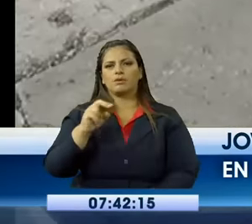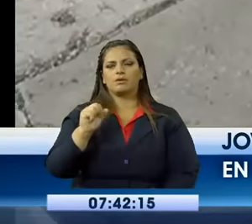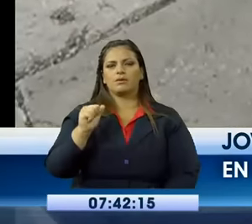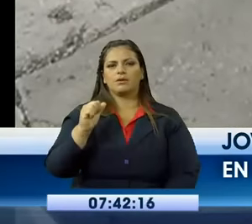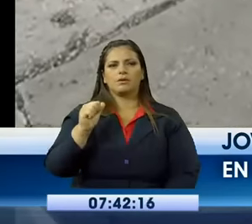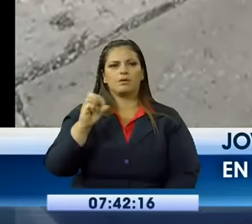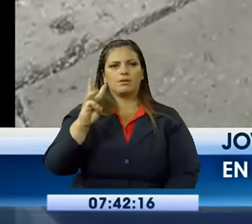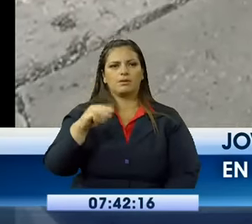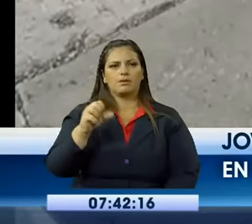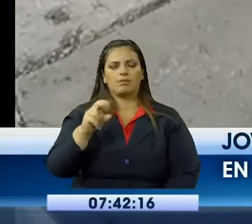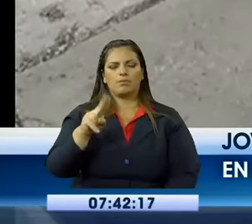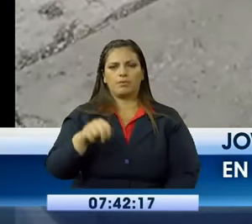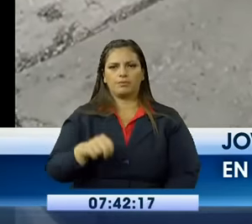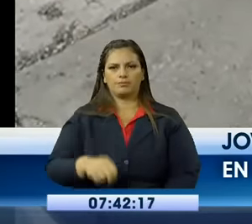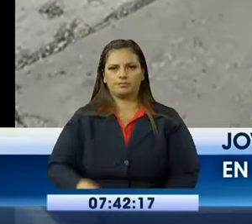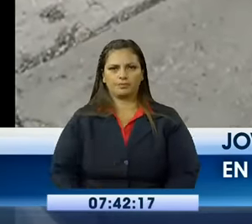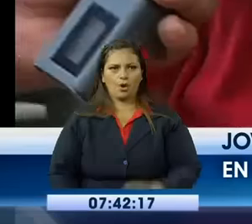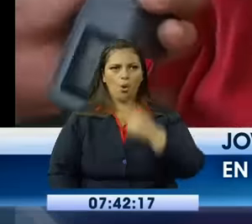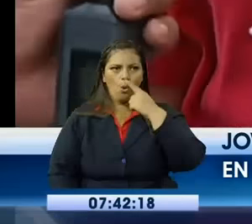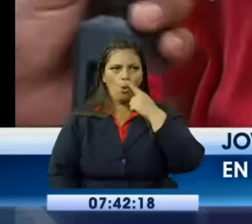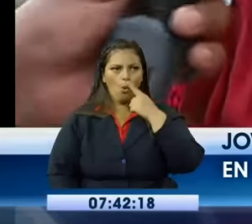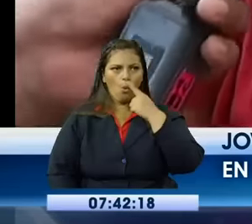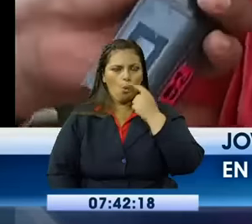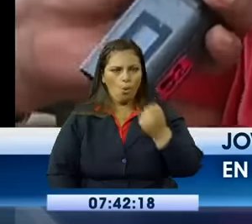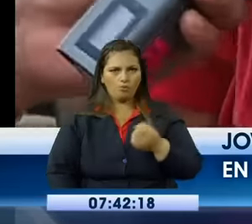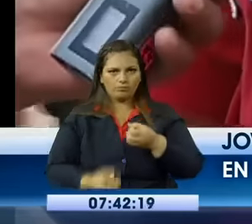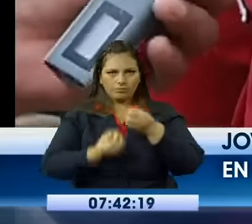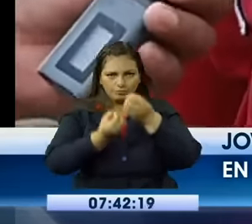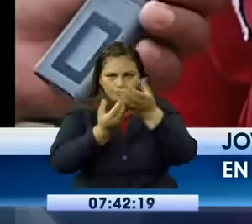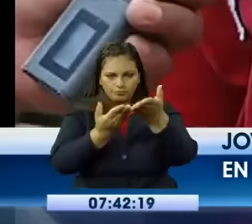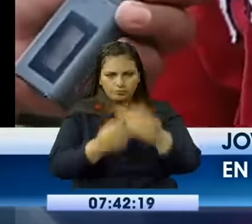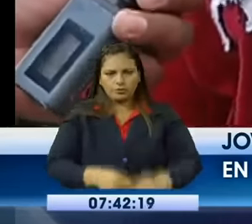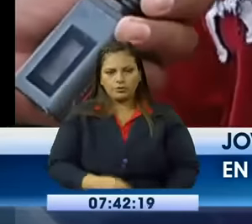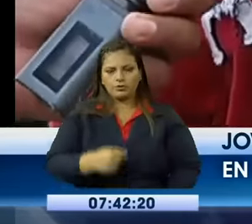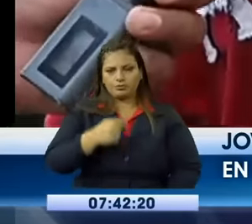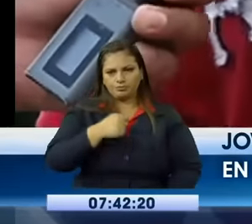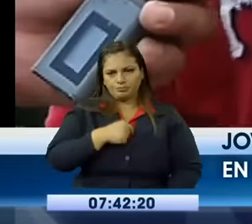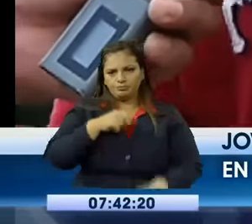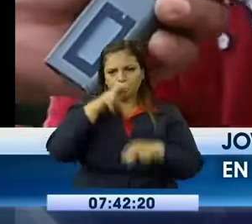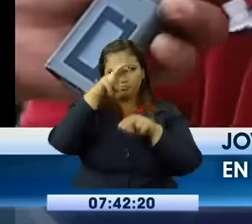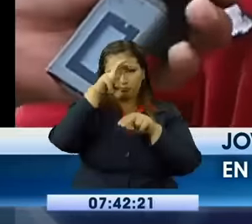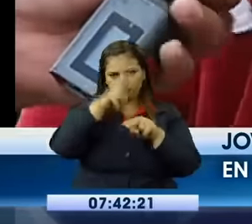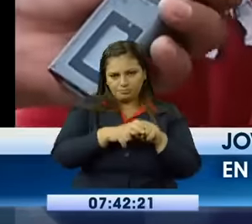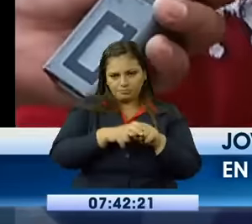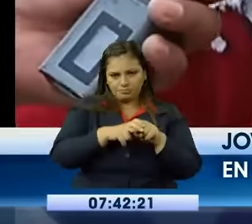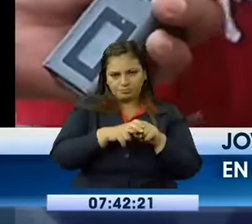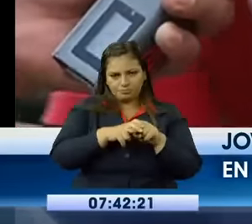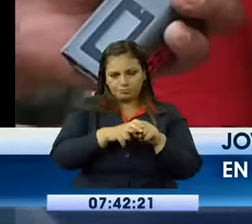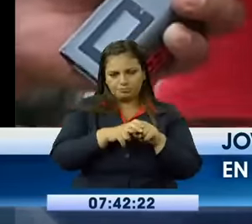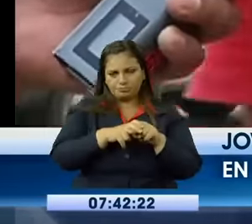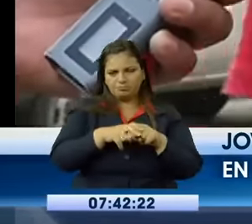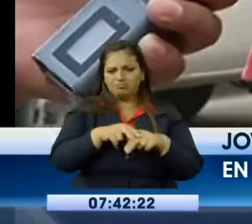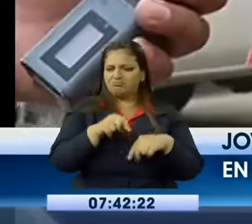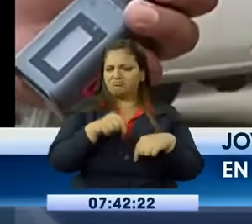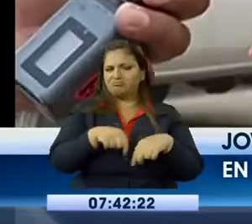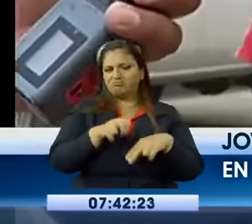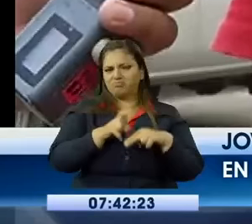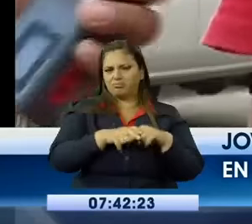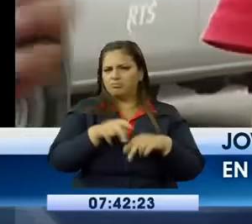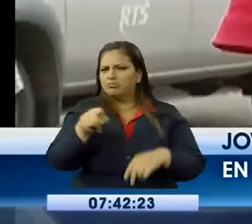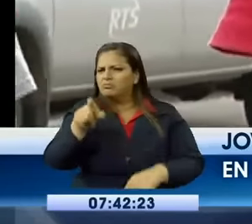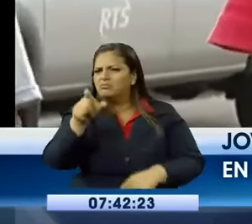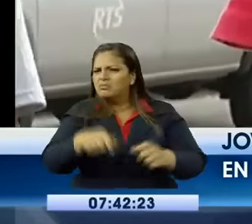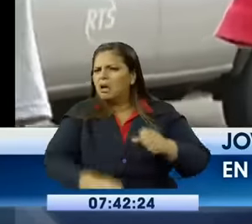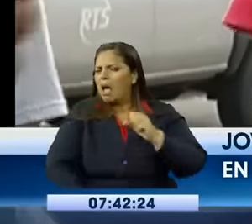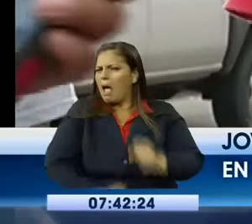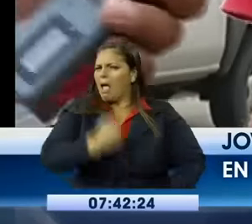Mosquera. Yo estaba sentado ahí. Dice que estaba él y su hermano. Claro. Yo estaba en la esquina, escuché cuatro tíos y la gente salió corriendo. ¿Usted, por